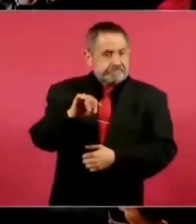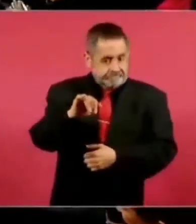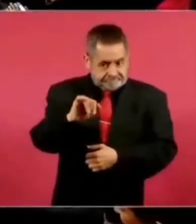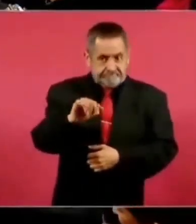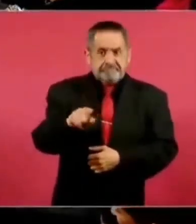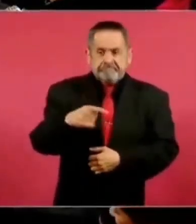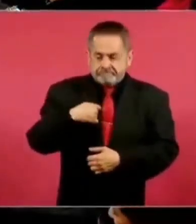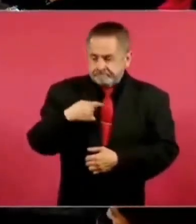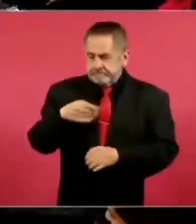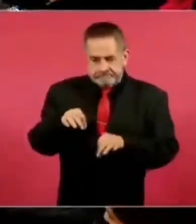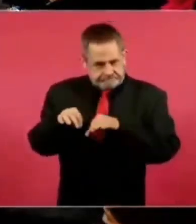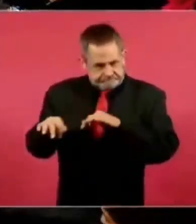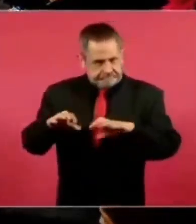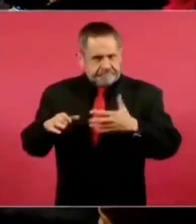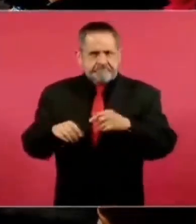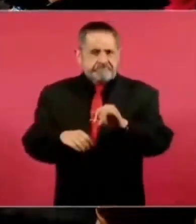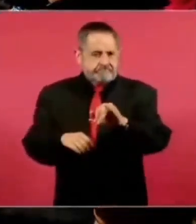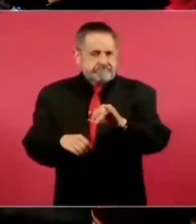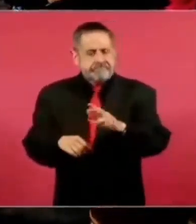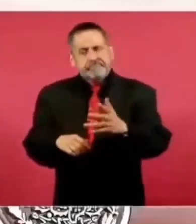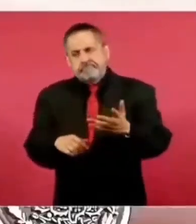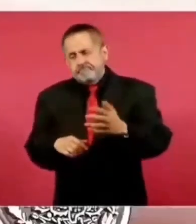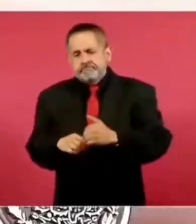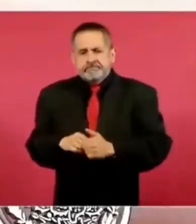eso. La verdad